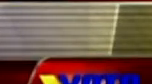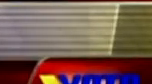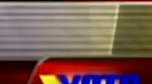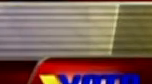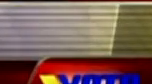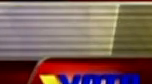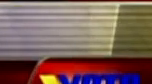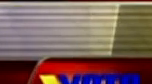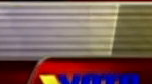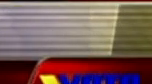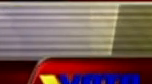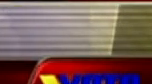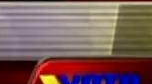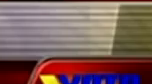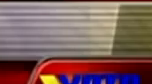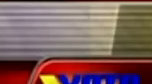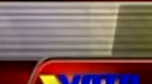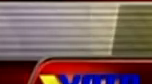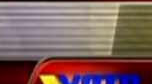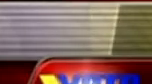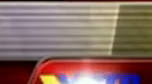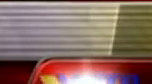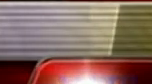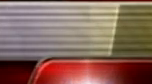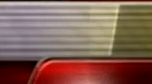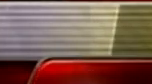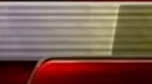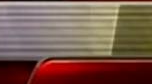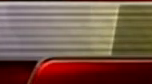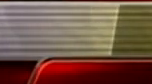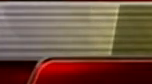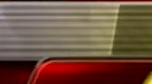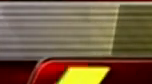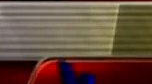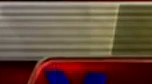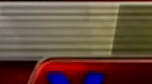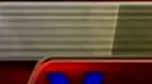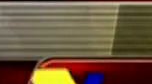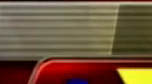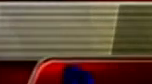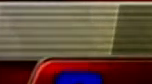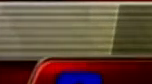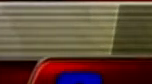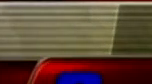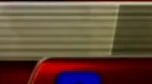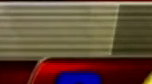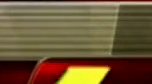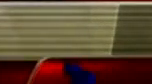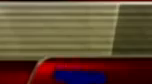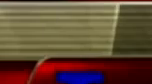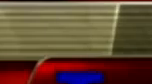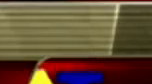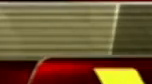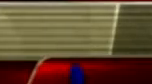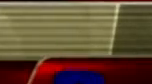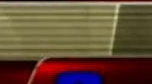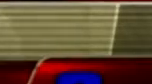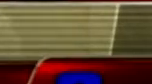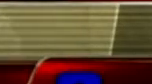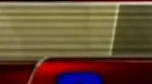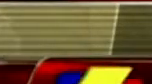venezolanos es una muy buena noticia para todos, pero insistimos, todavía queda 10 millones y pico